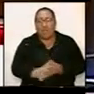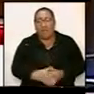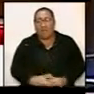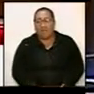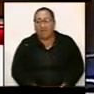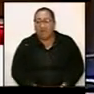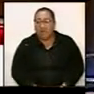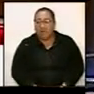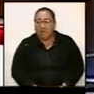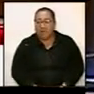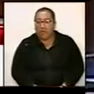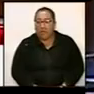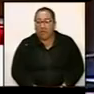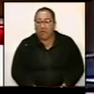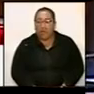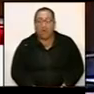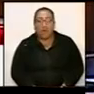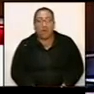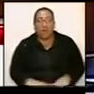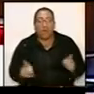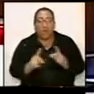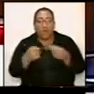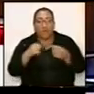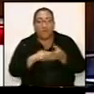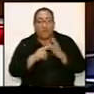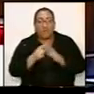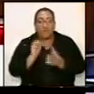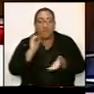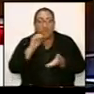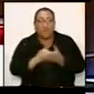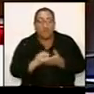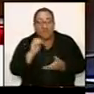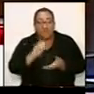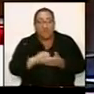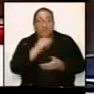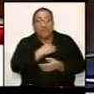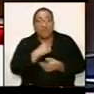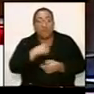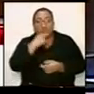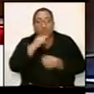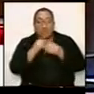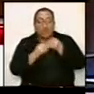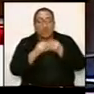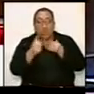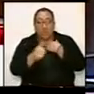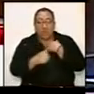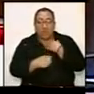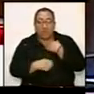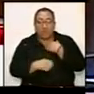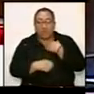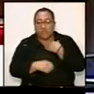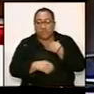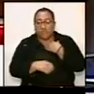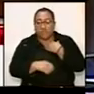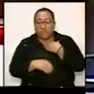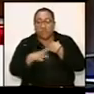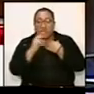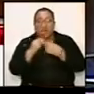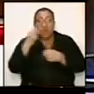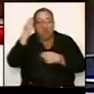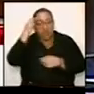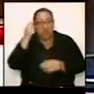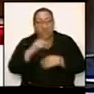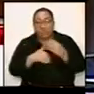presidente. Y es que no se trata solamente con nombrar más ministras mujeres, enhorabuena. Se trata de